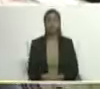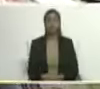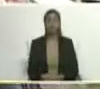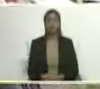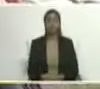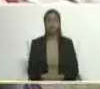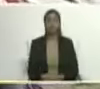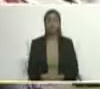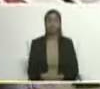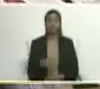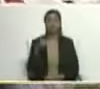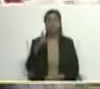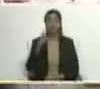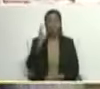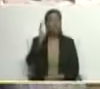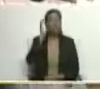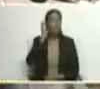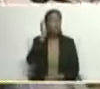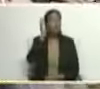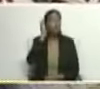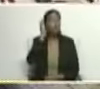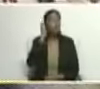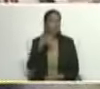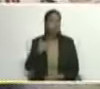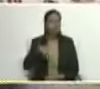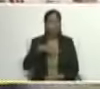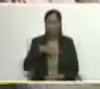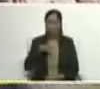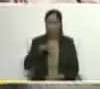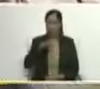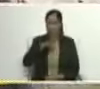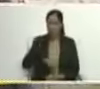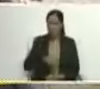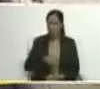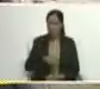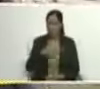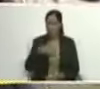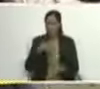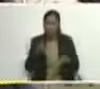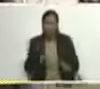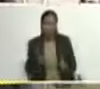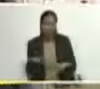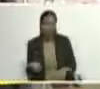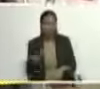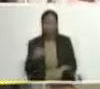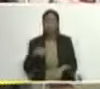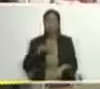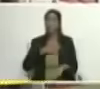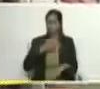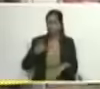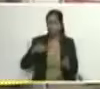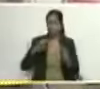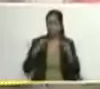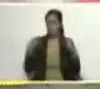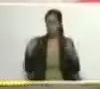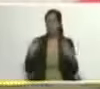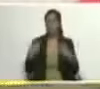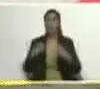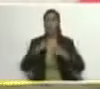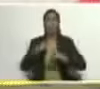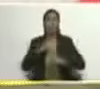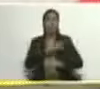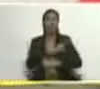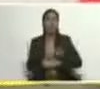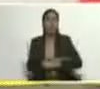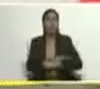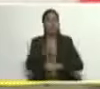Tengamos conciencia de dónde estamos, quiénes somos, de dónde venimos, de la fuerza que reunimos aquí, de los